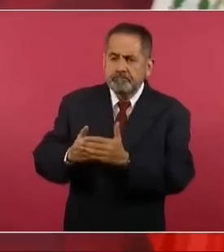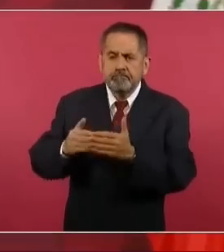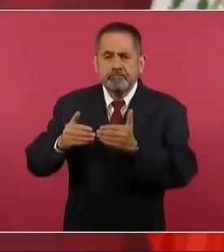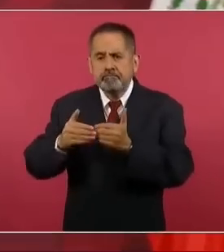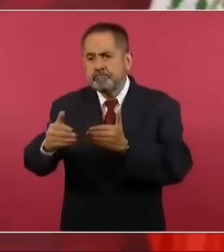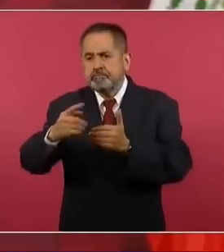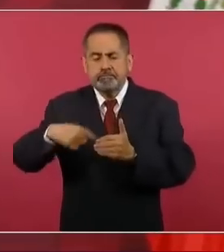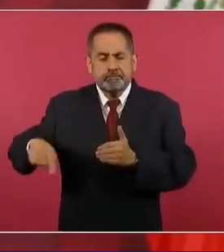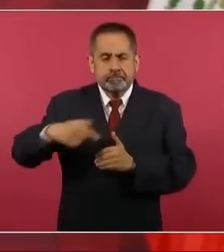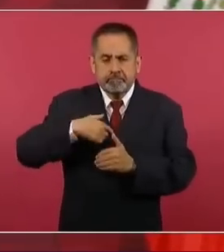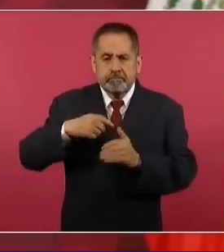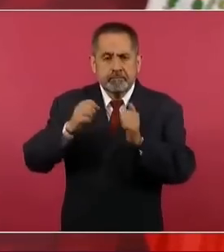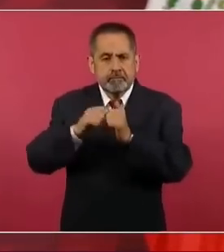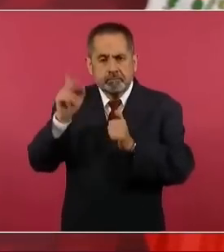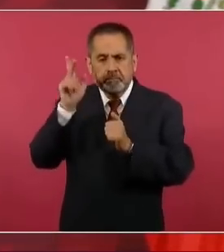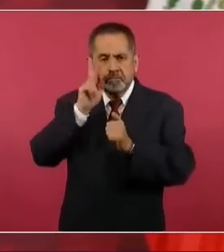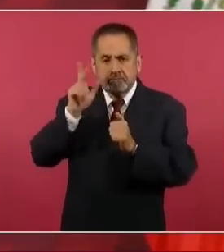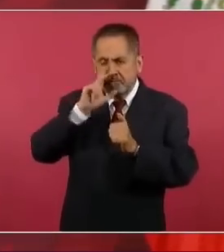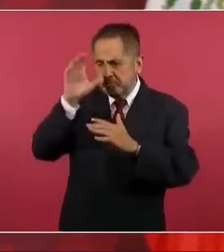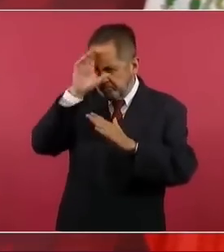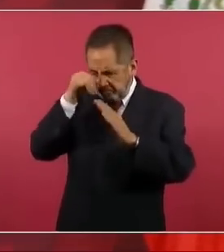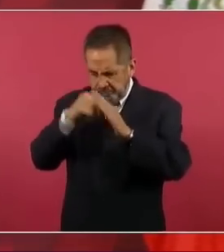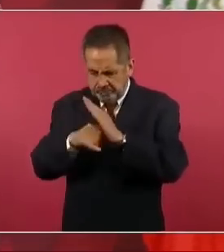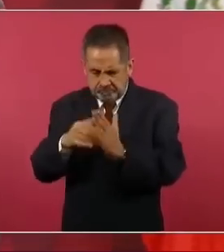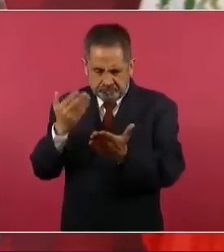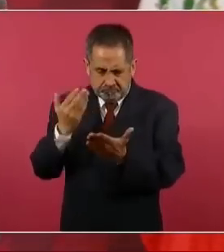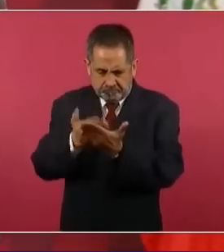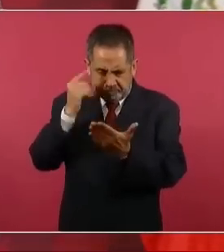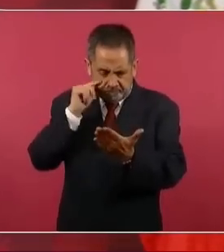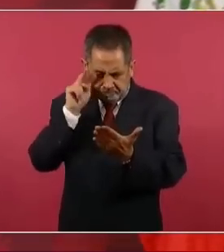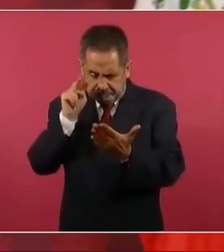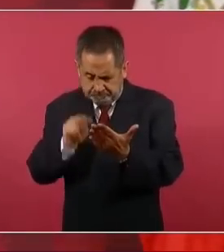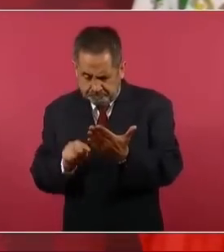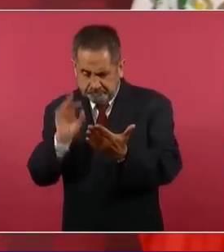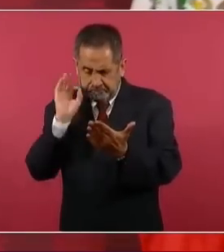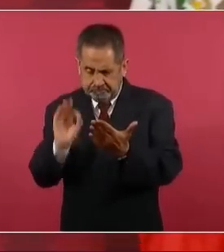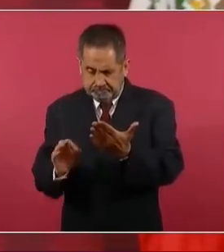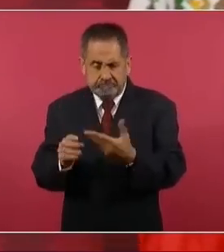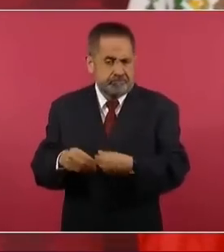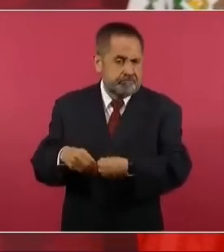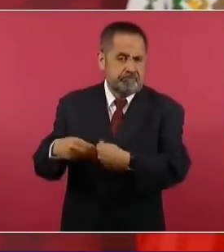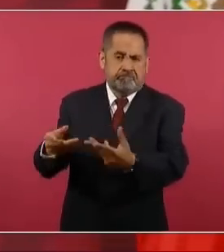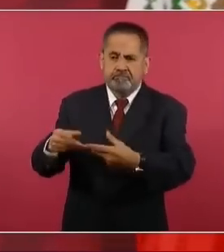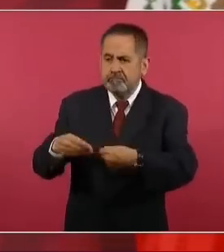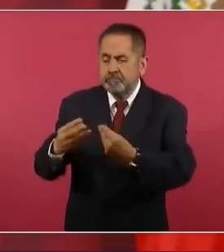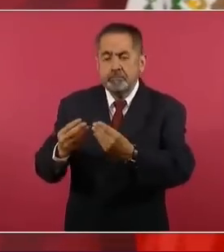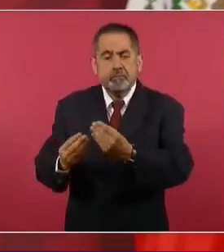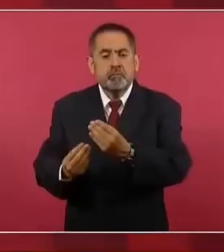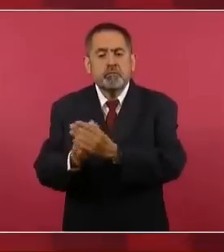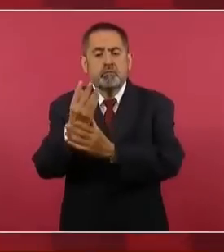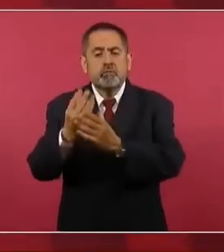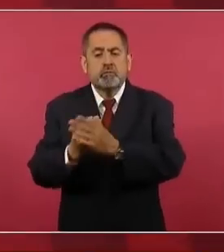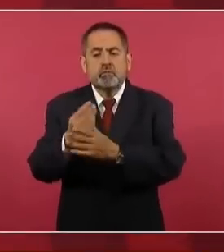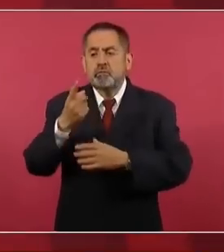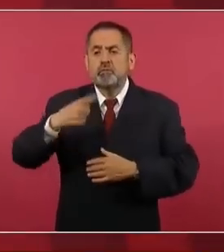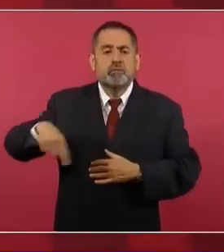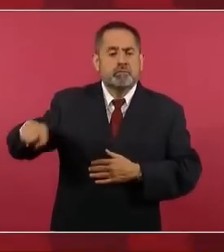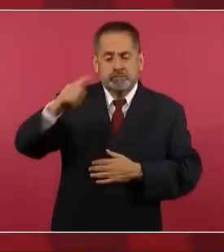y esté comprobado científicamente, y todo aquello que nos haga cada vez